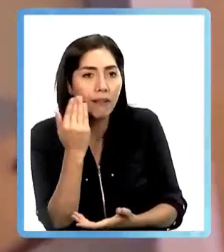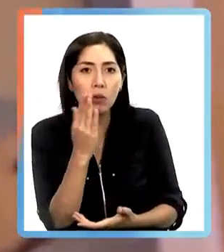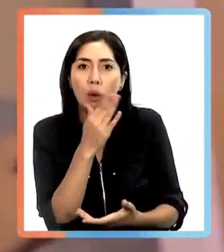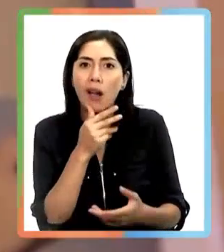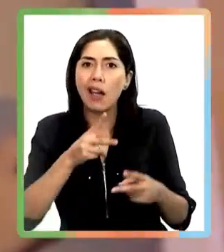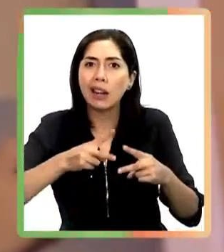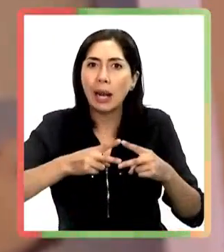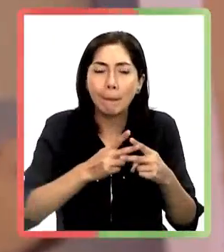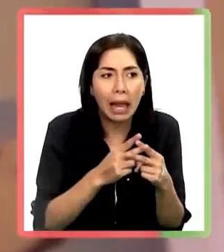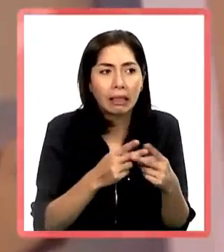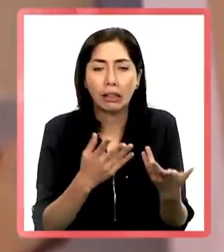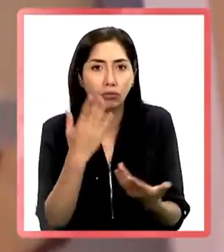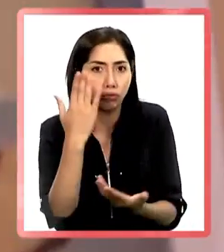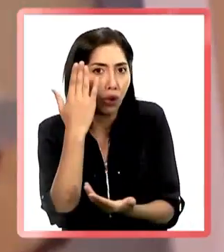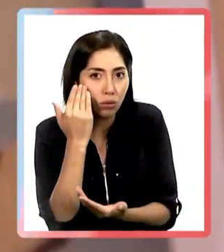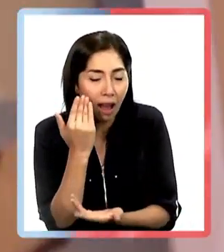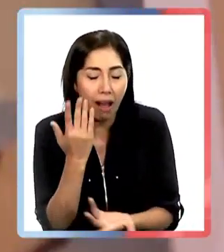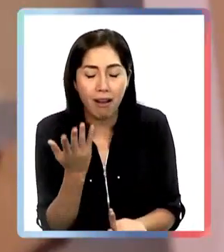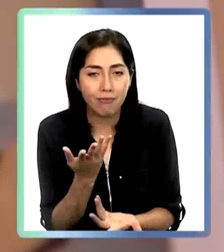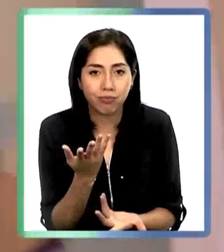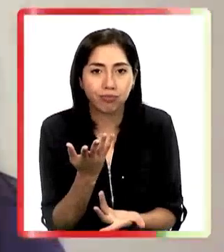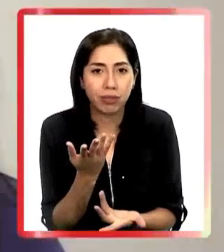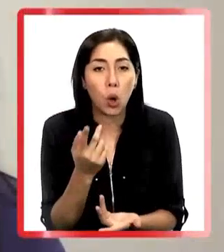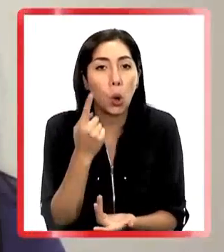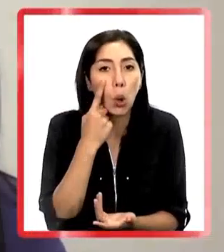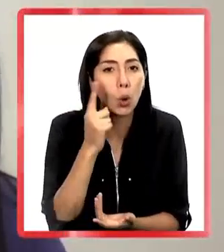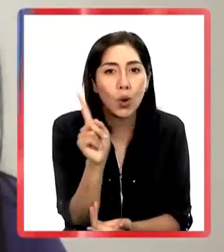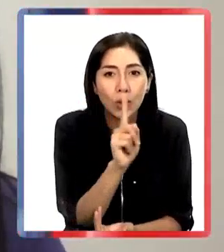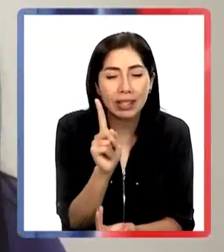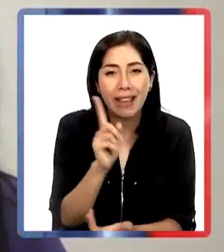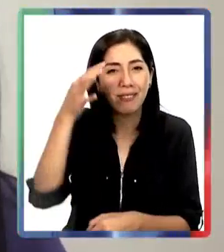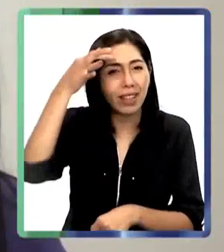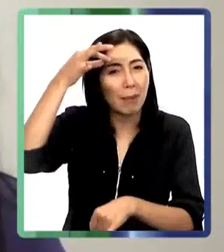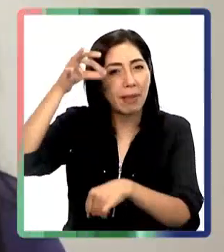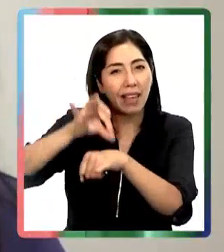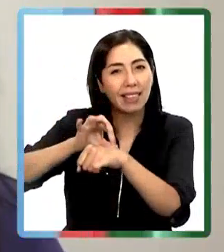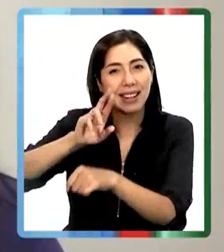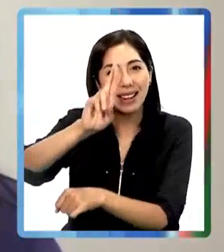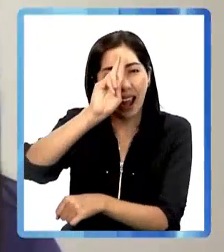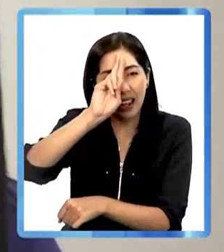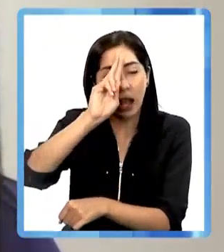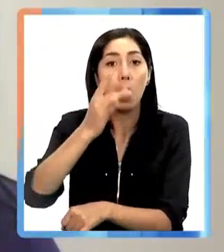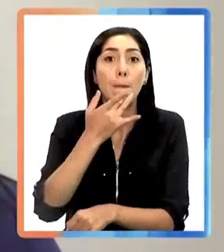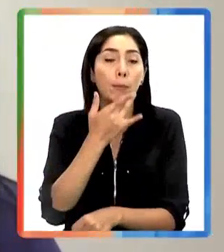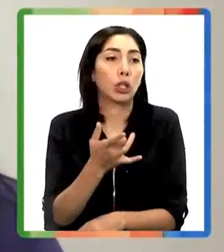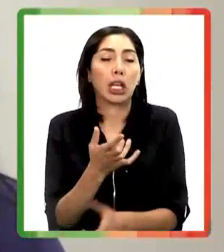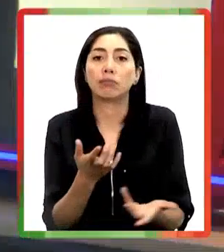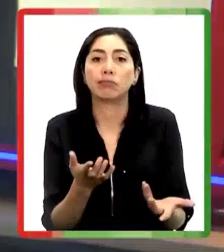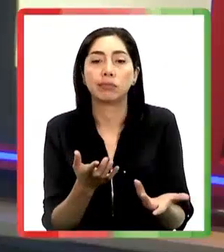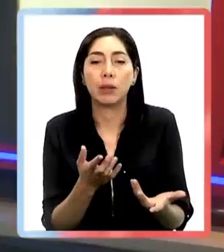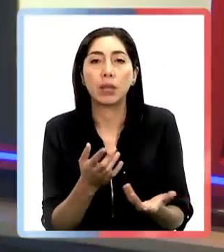punto de vista del conocimiento, porque las enfermedades mal llamadas raras no han sido pasadas con